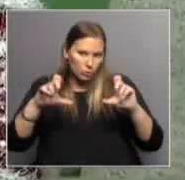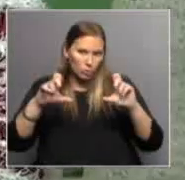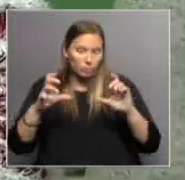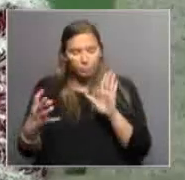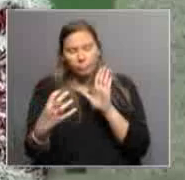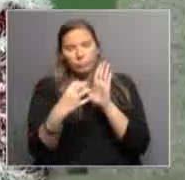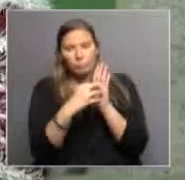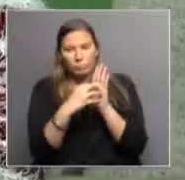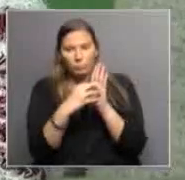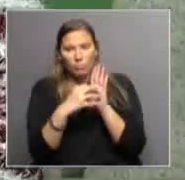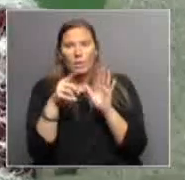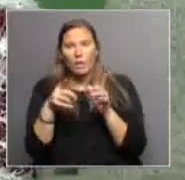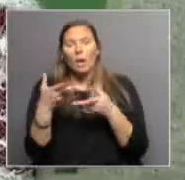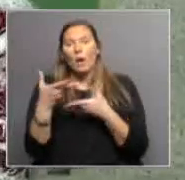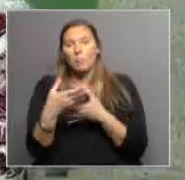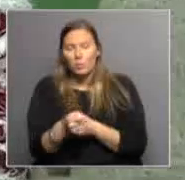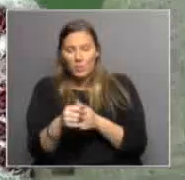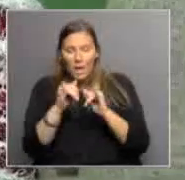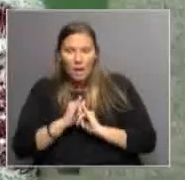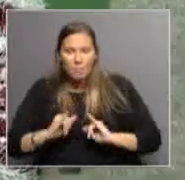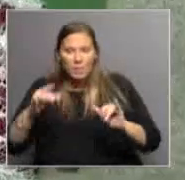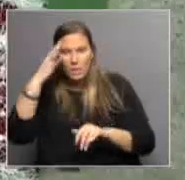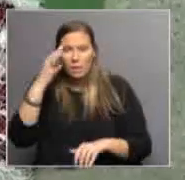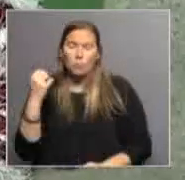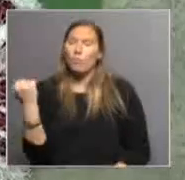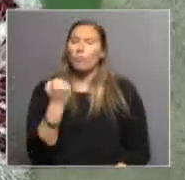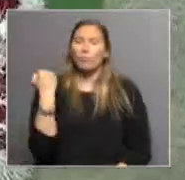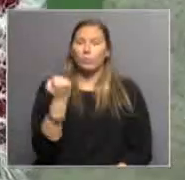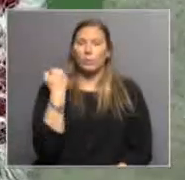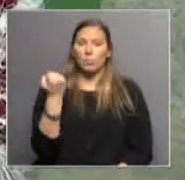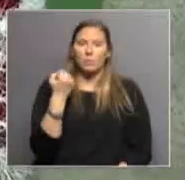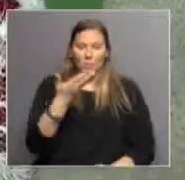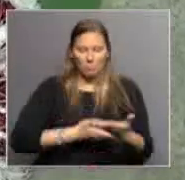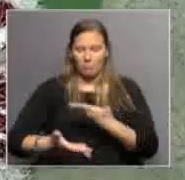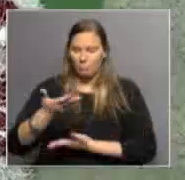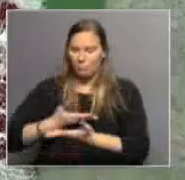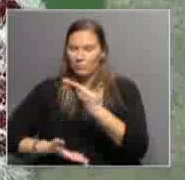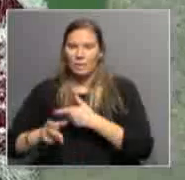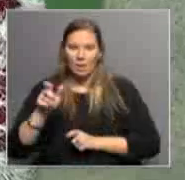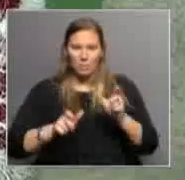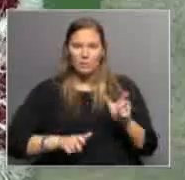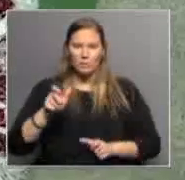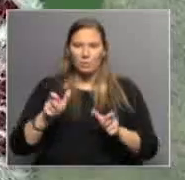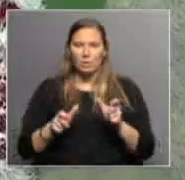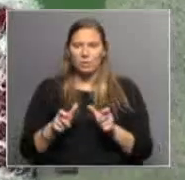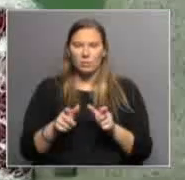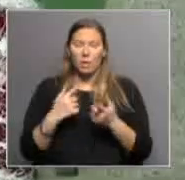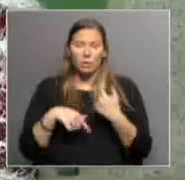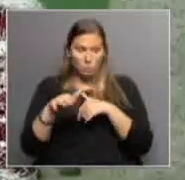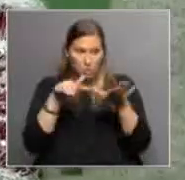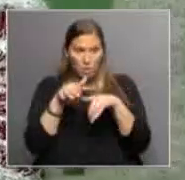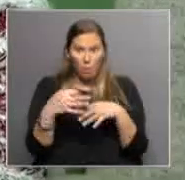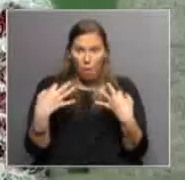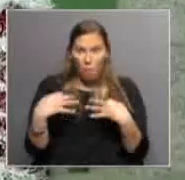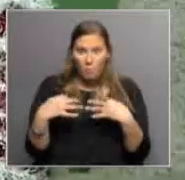con su foto a esta campaña que nos parece que es fundamental para la convivencia entre las personas. Bueno, ha venido bien la convocatoria,